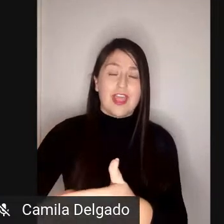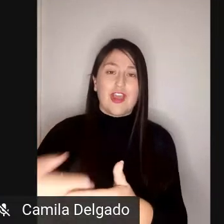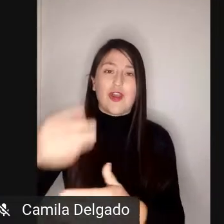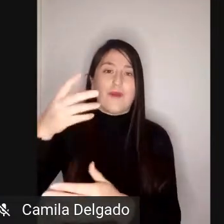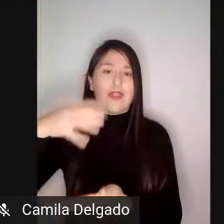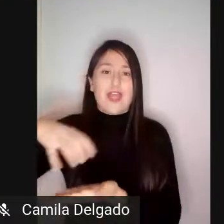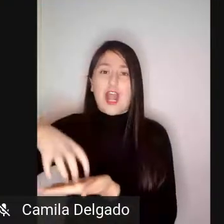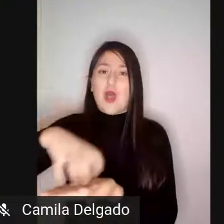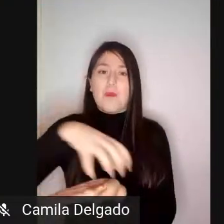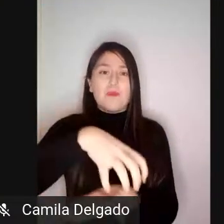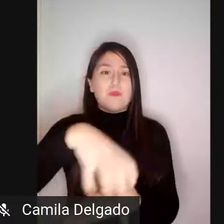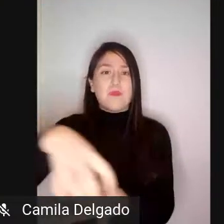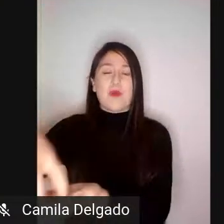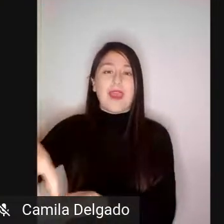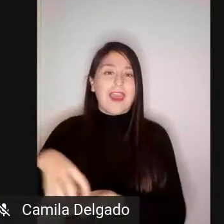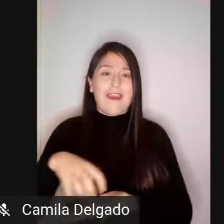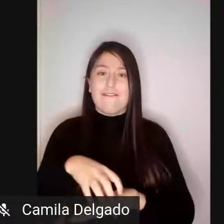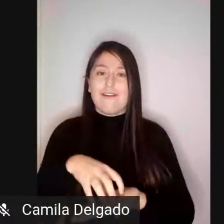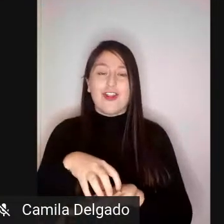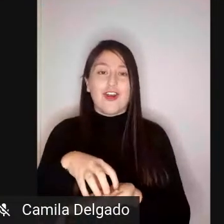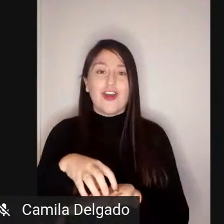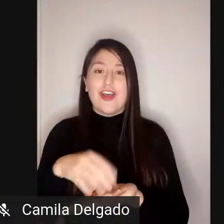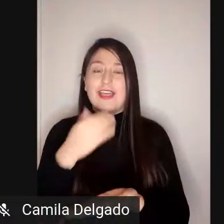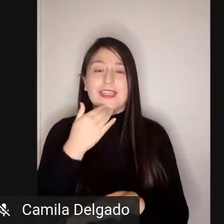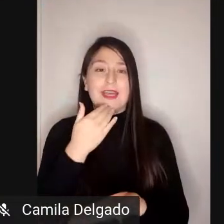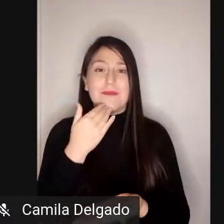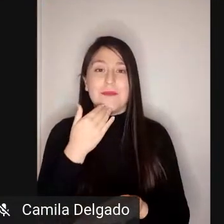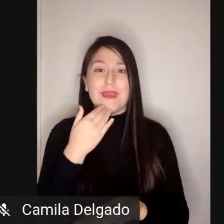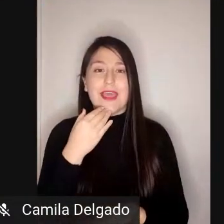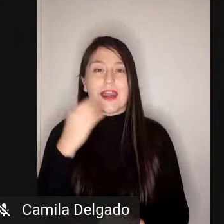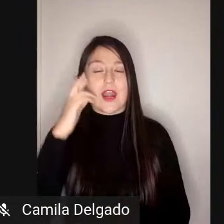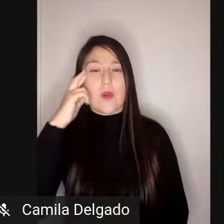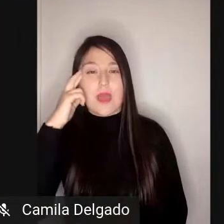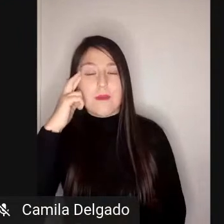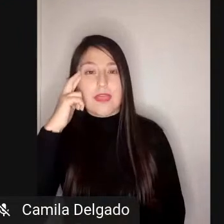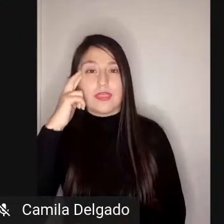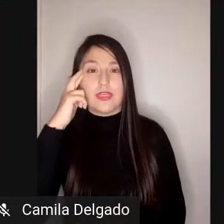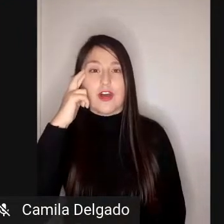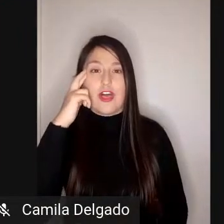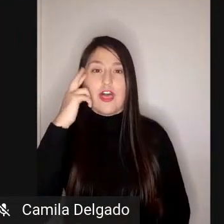siguiendo por un lado la huella del sufrimiento, pero también la huella de la solidaridad y de